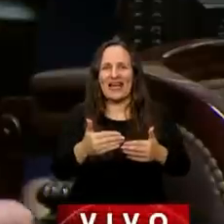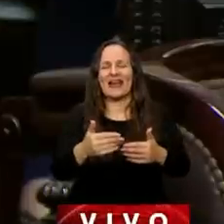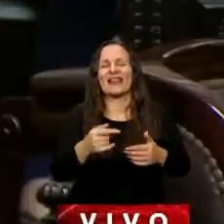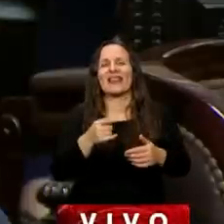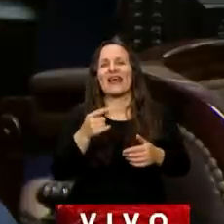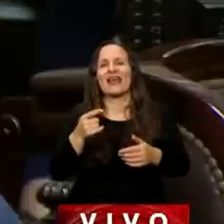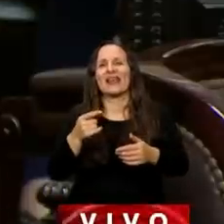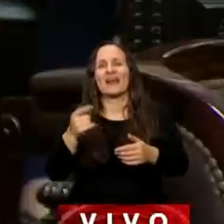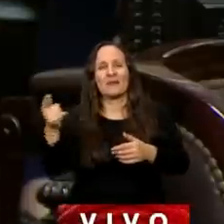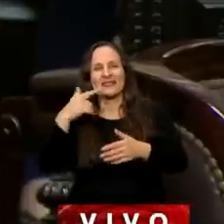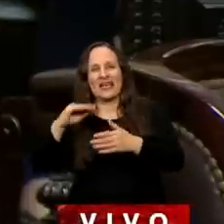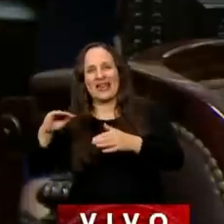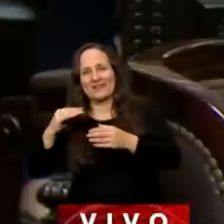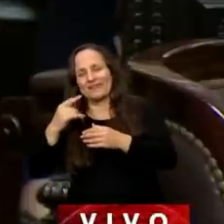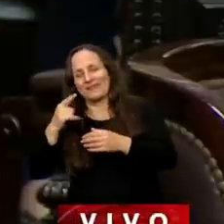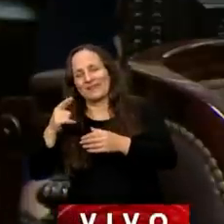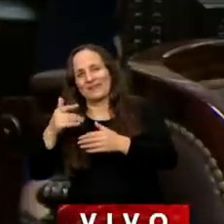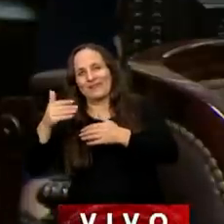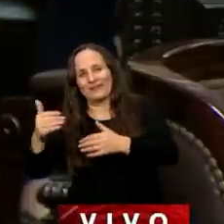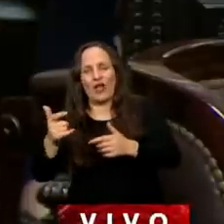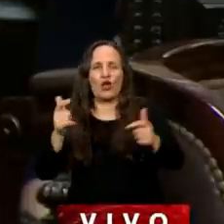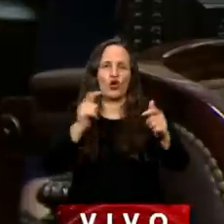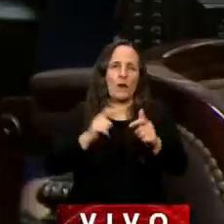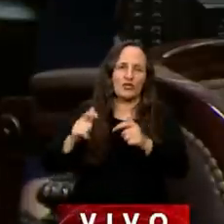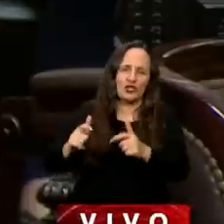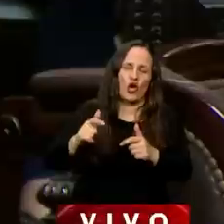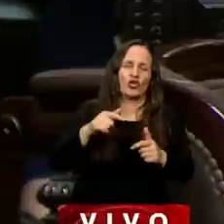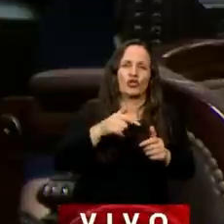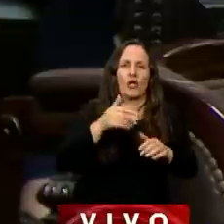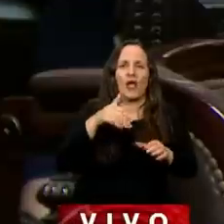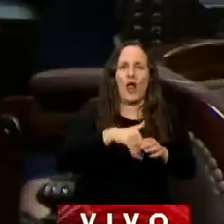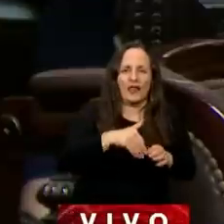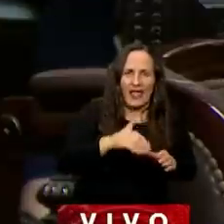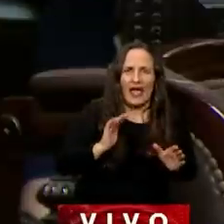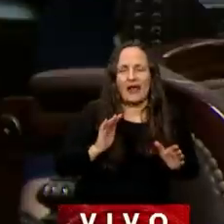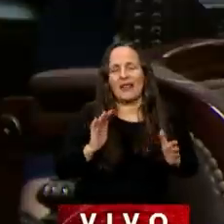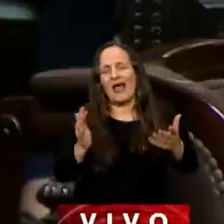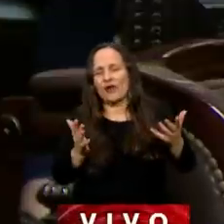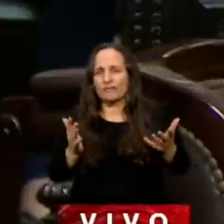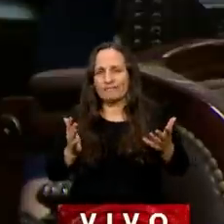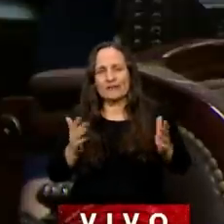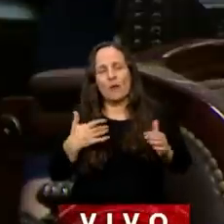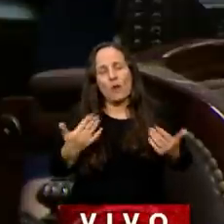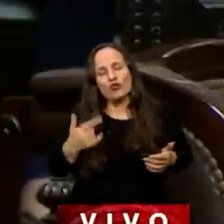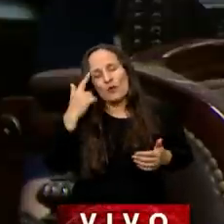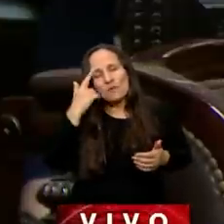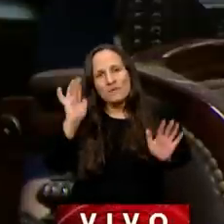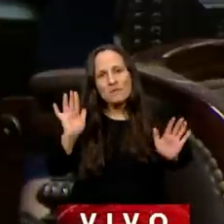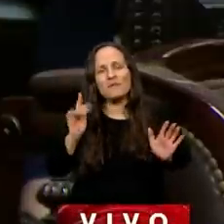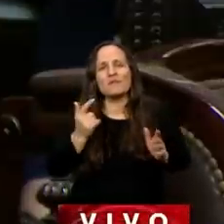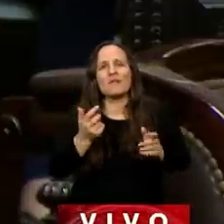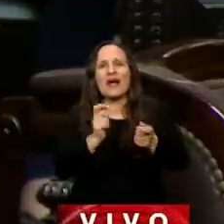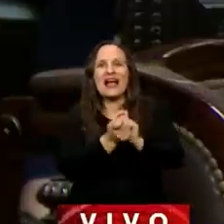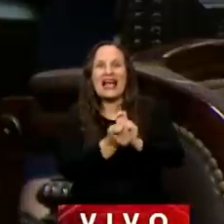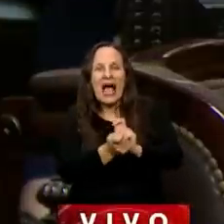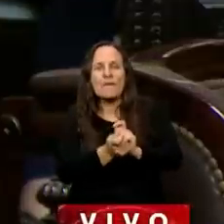Cámara de Origen y con las comisiones que tardaron en constituirse en esta Cámara. E insisto, si introducimos cambios, además, vamos